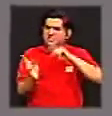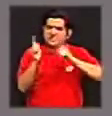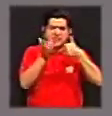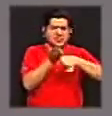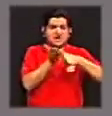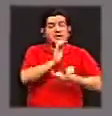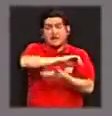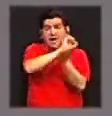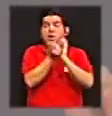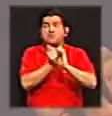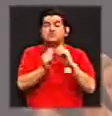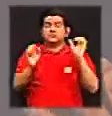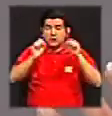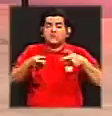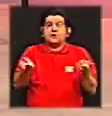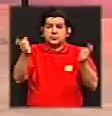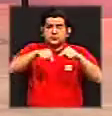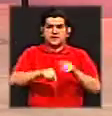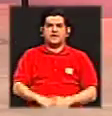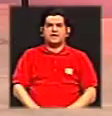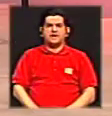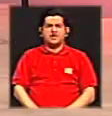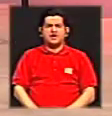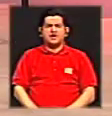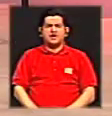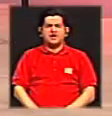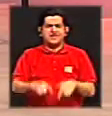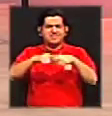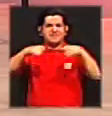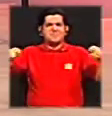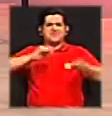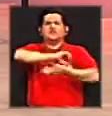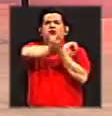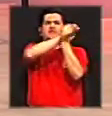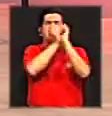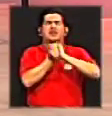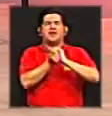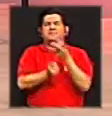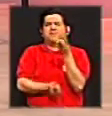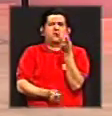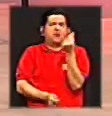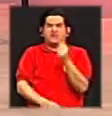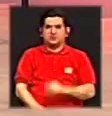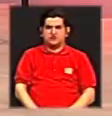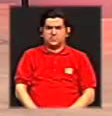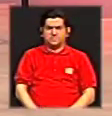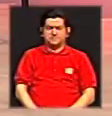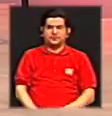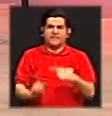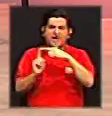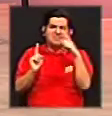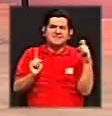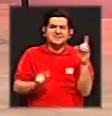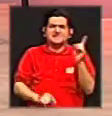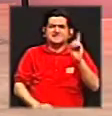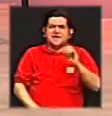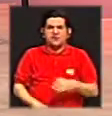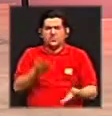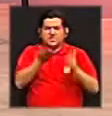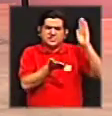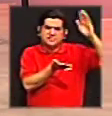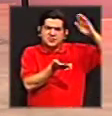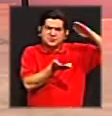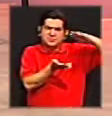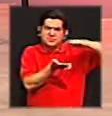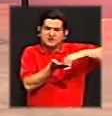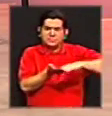haber. Sí, ¿cuál ha sido la magnitud de los cambios? ¿Desde dónde viene, digamos, la disminución